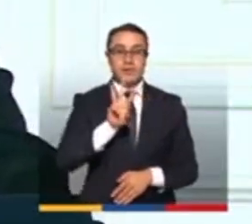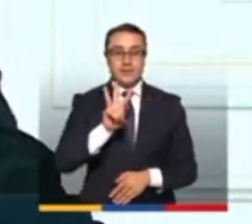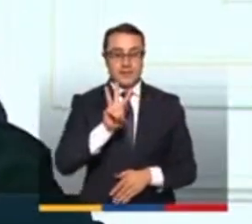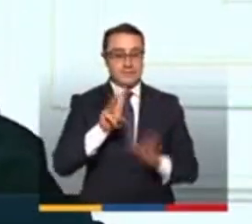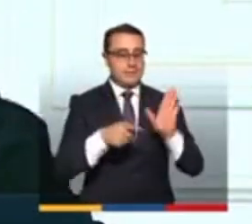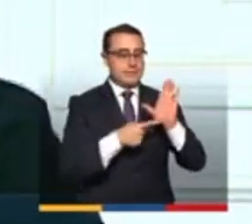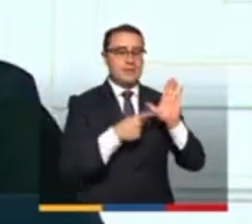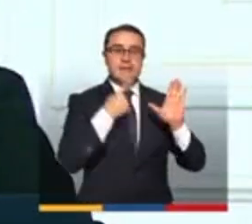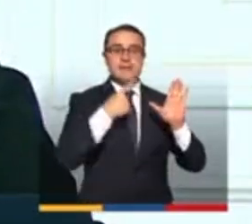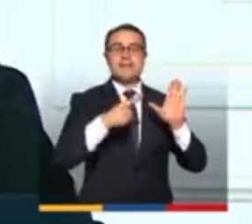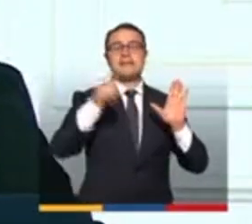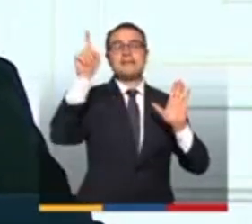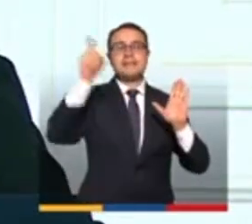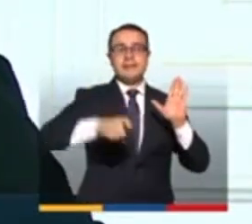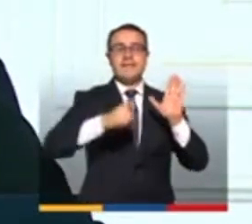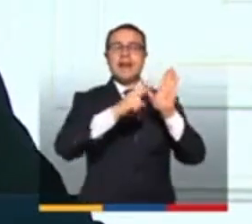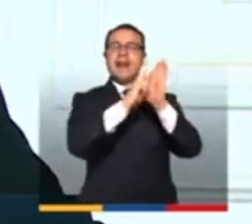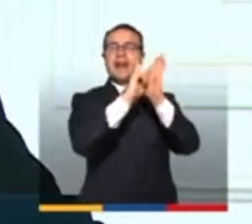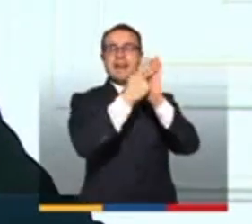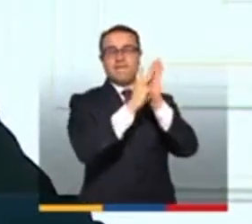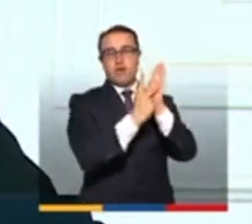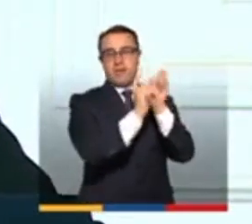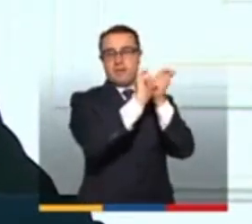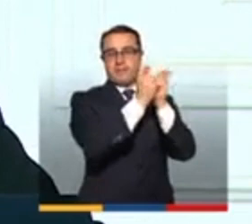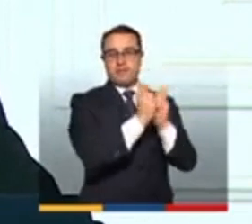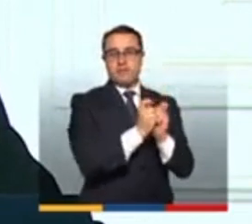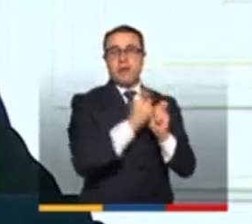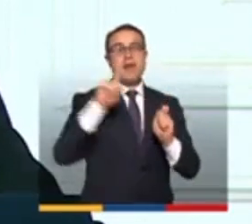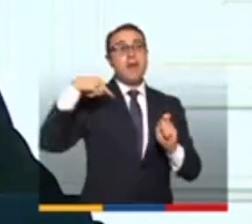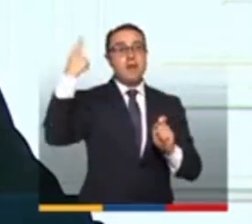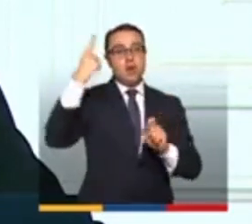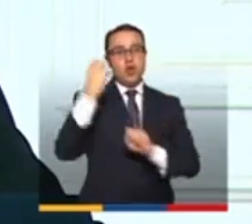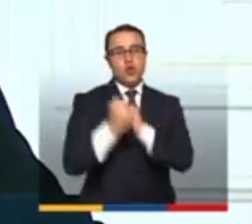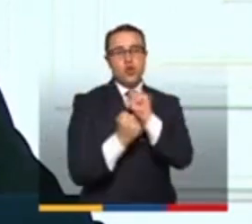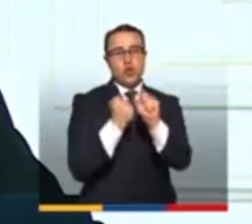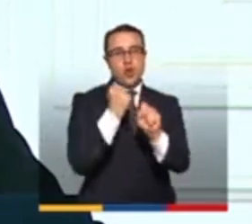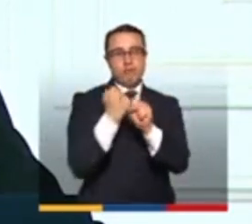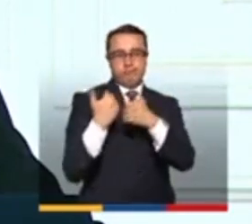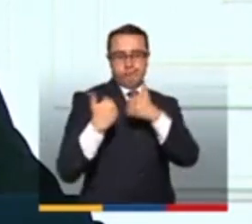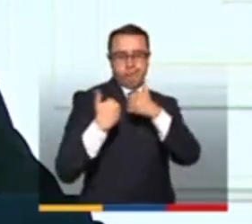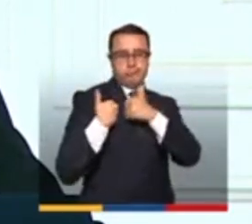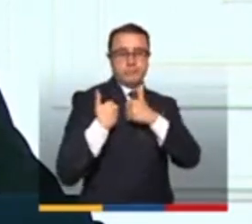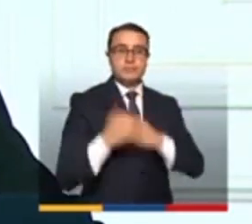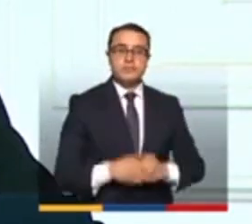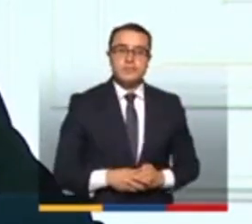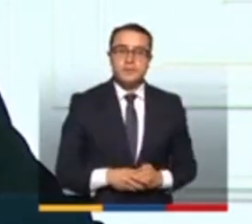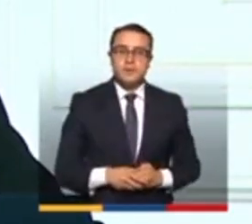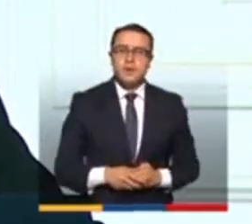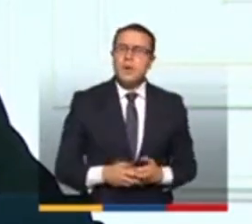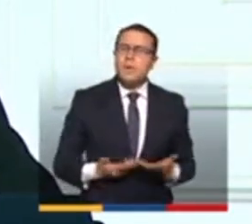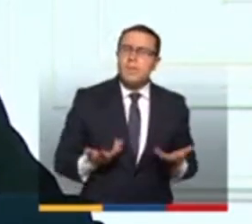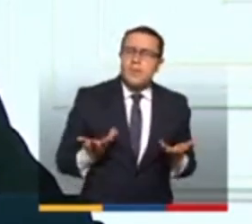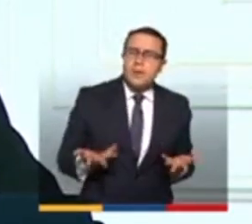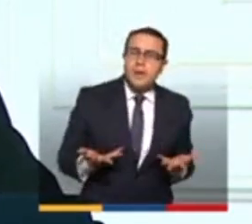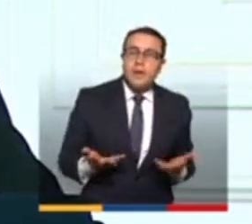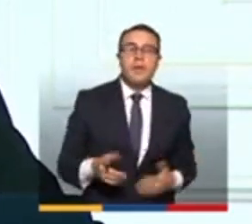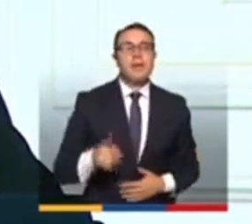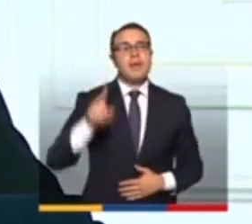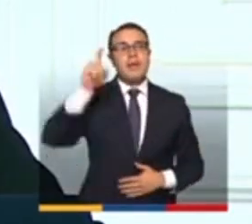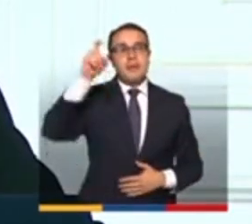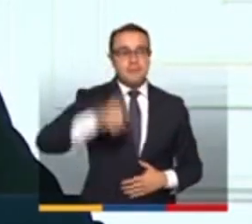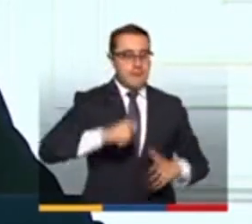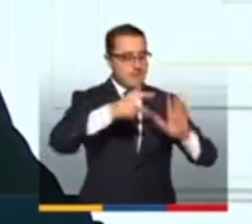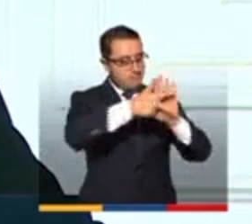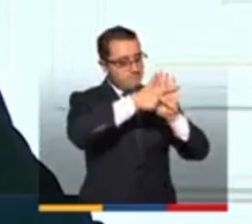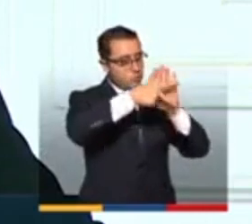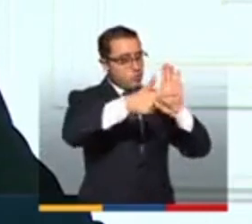necesitan ser reformadas, será tarde del año entrante, porque hay que volver realidad los principios de la